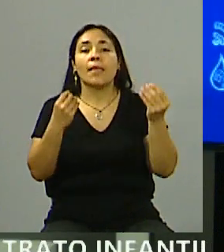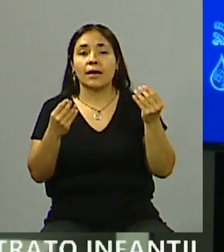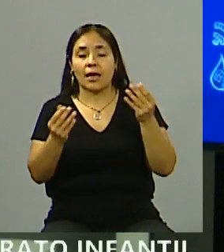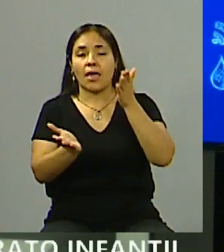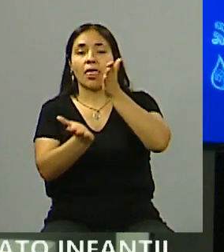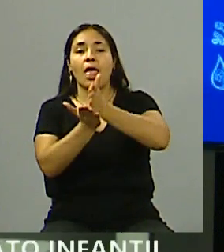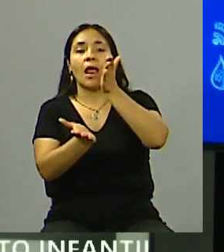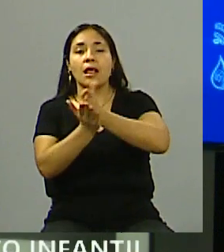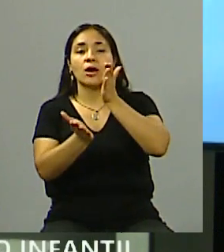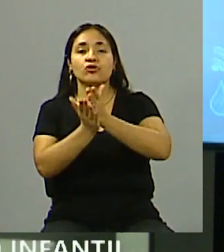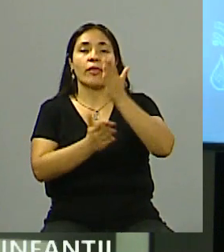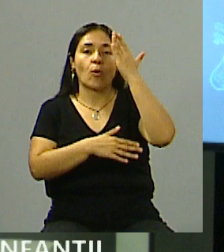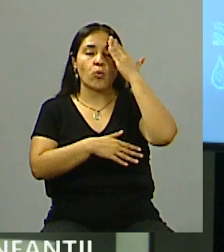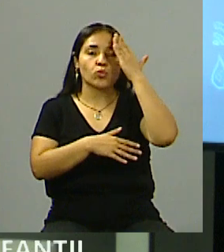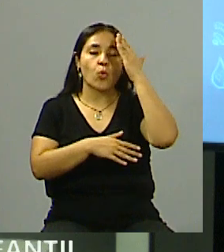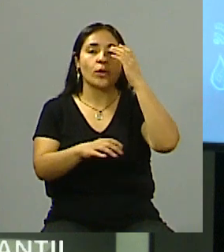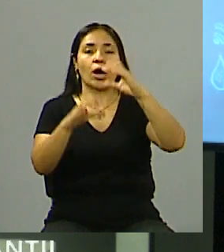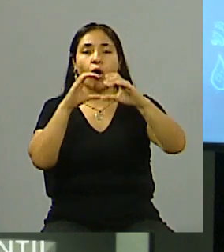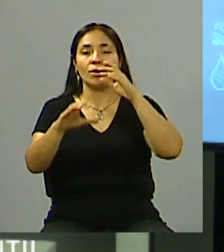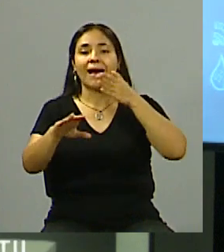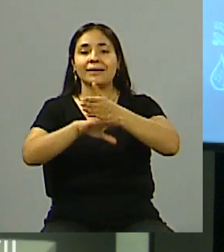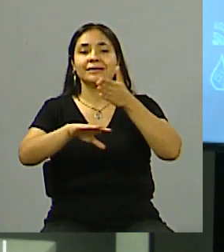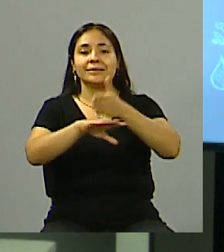de derechos de comunicación y cultura.